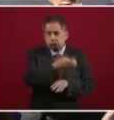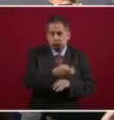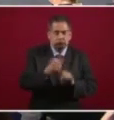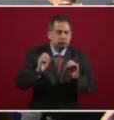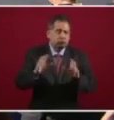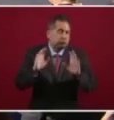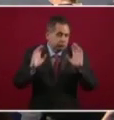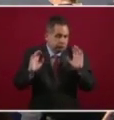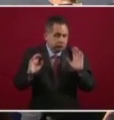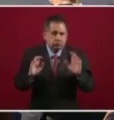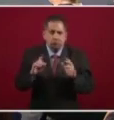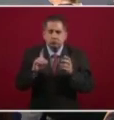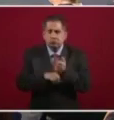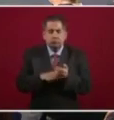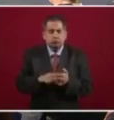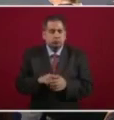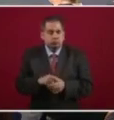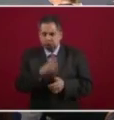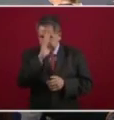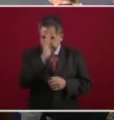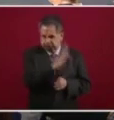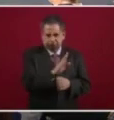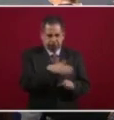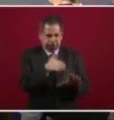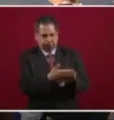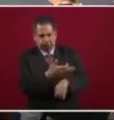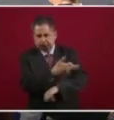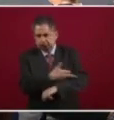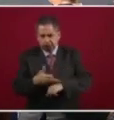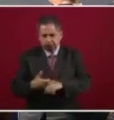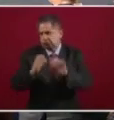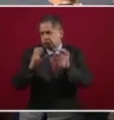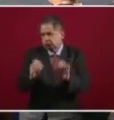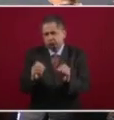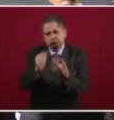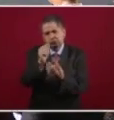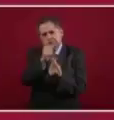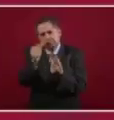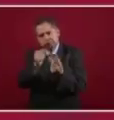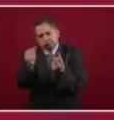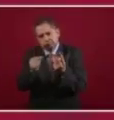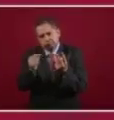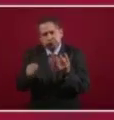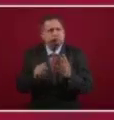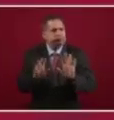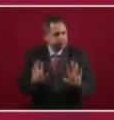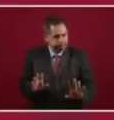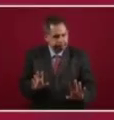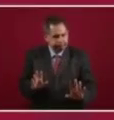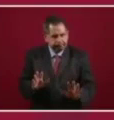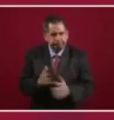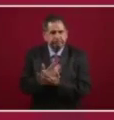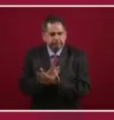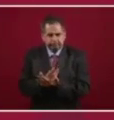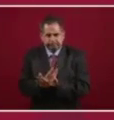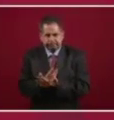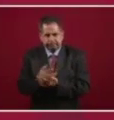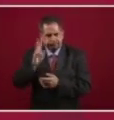se trató de una agresión directa a la familia, todo esto que puede ser